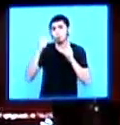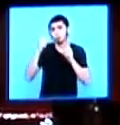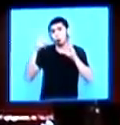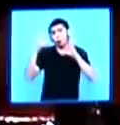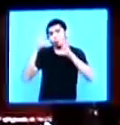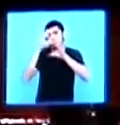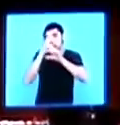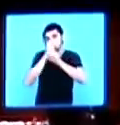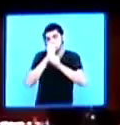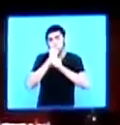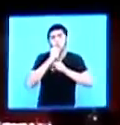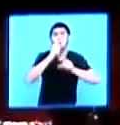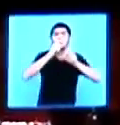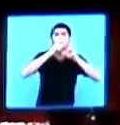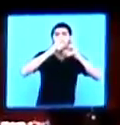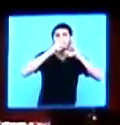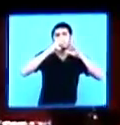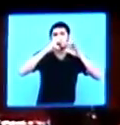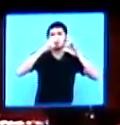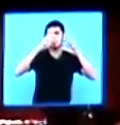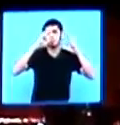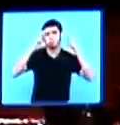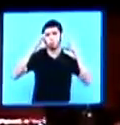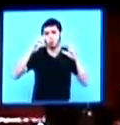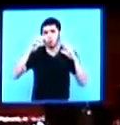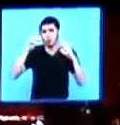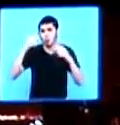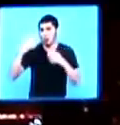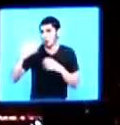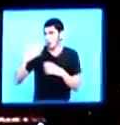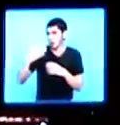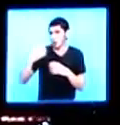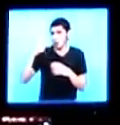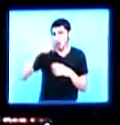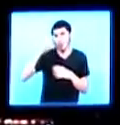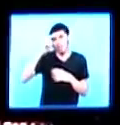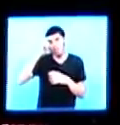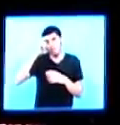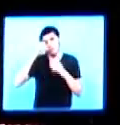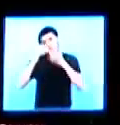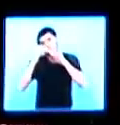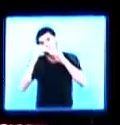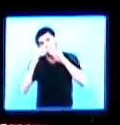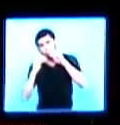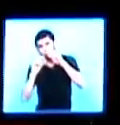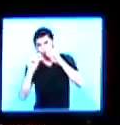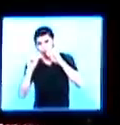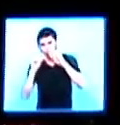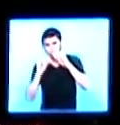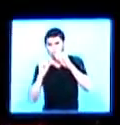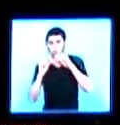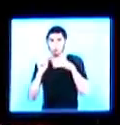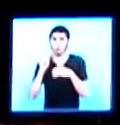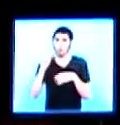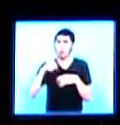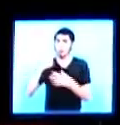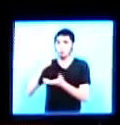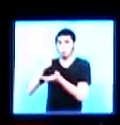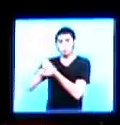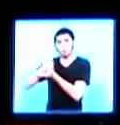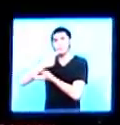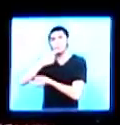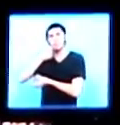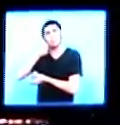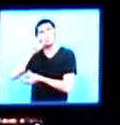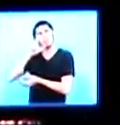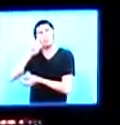algunas nubes sobre el cielo. La temperatura apenas debajo de los 10 grados. Y Mauricio Saldívar, que en instantes nos va a estar contando